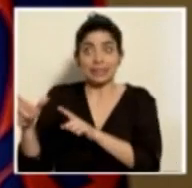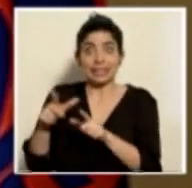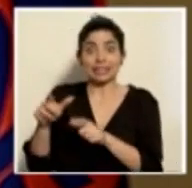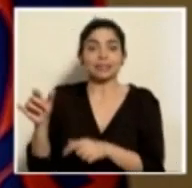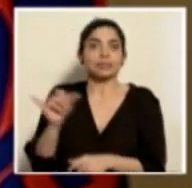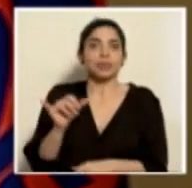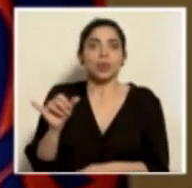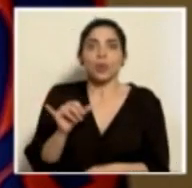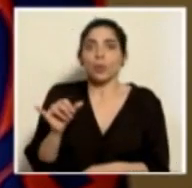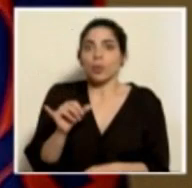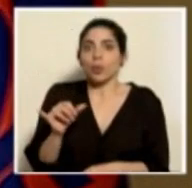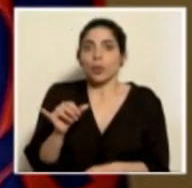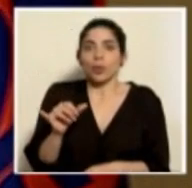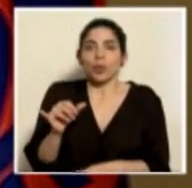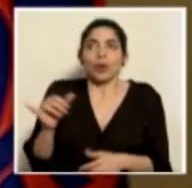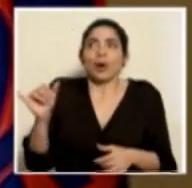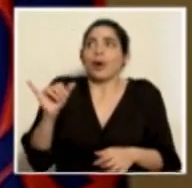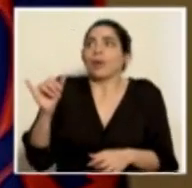llegue un